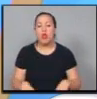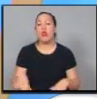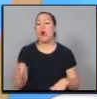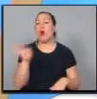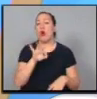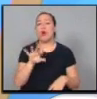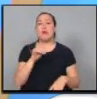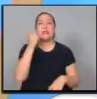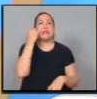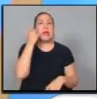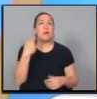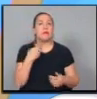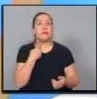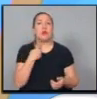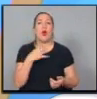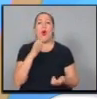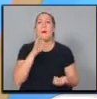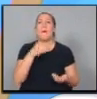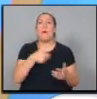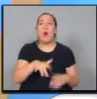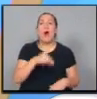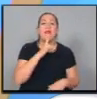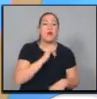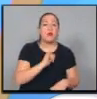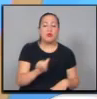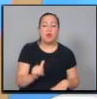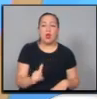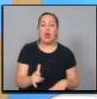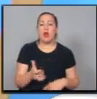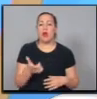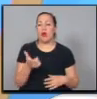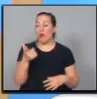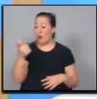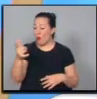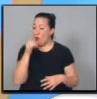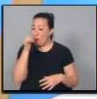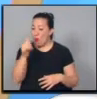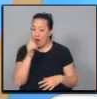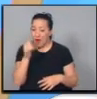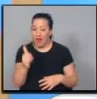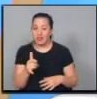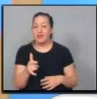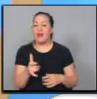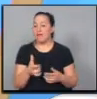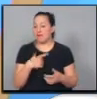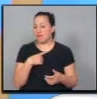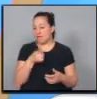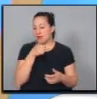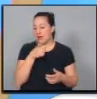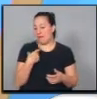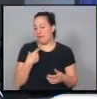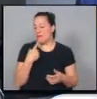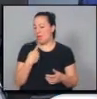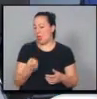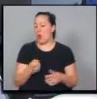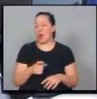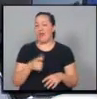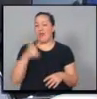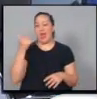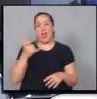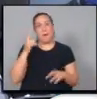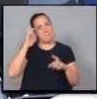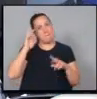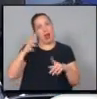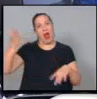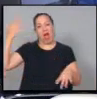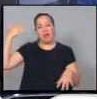había descubierto, porque lo pensaba denunciar. Sin embargo, lo que están contando ustedes nos indica otra cosa. Bueno, es un